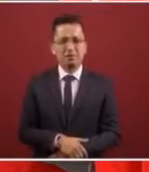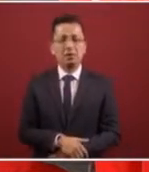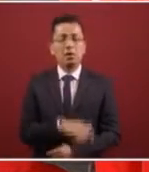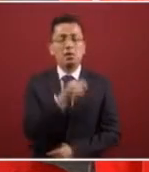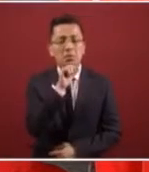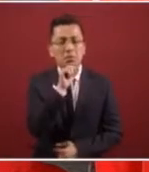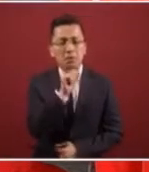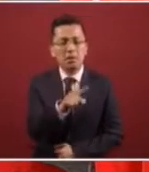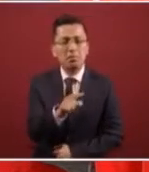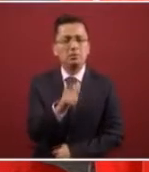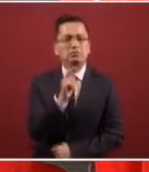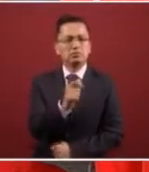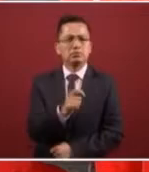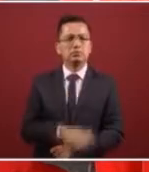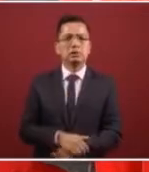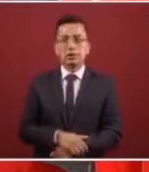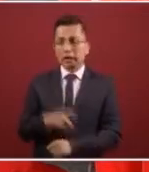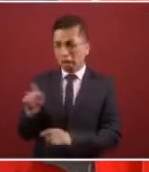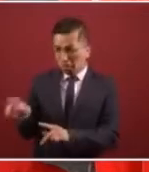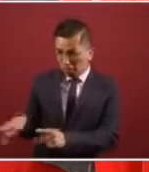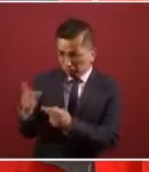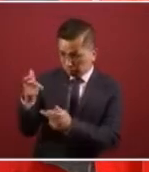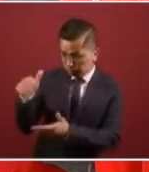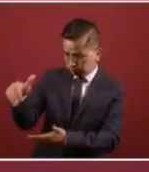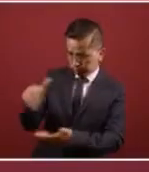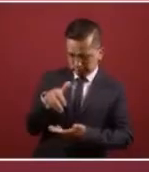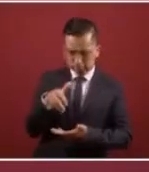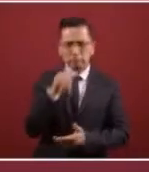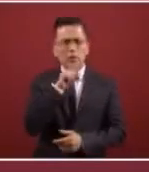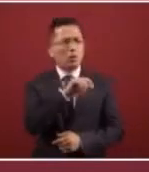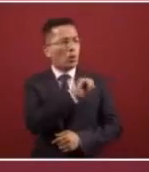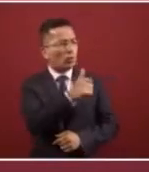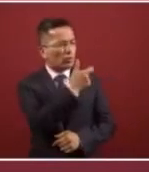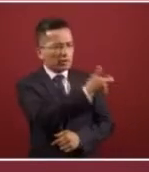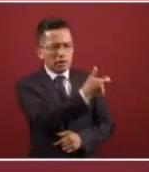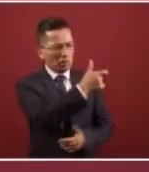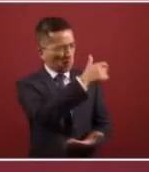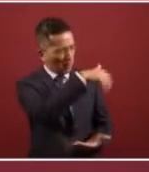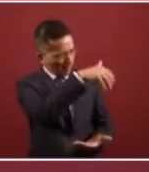se reunieron otros fondos, de modo que